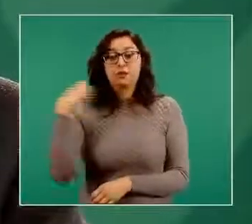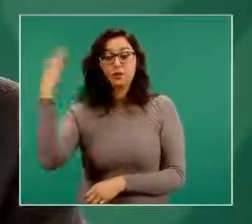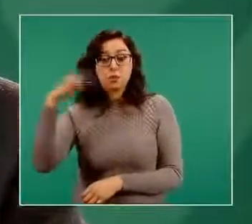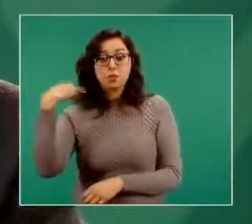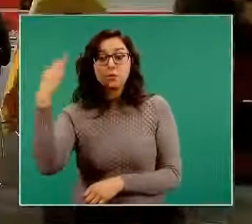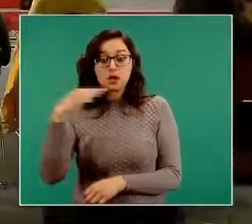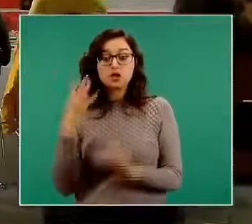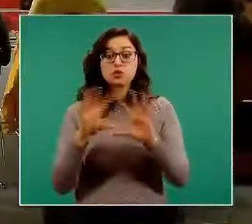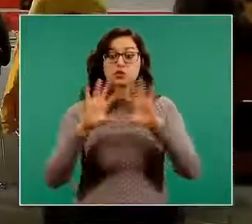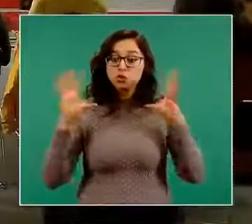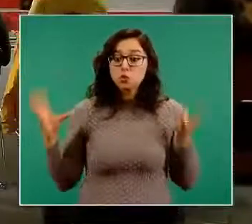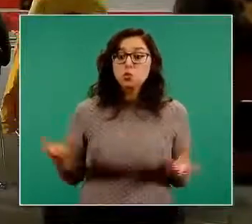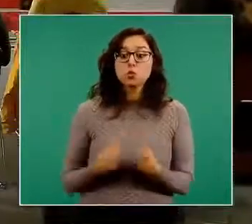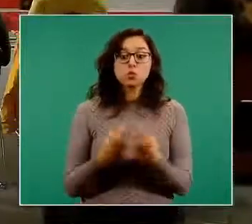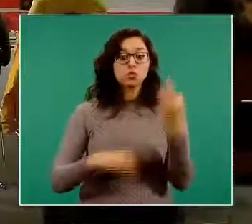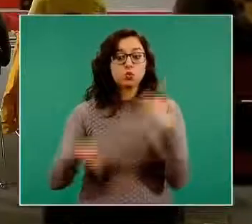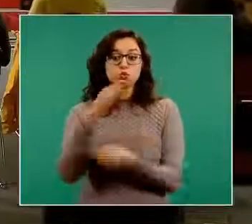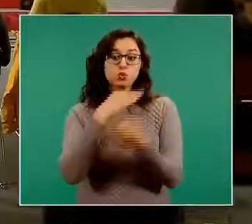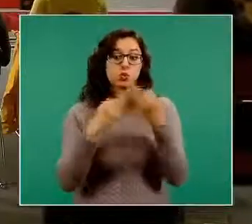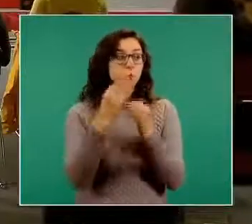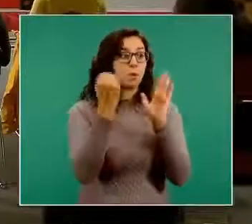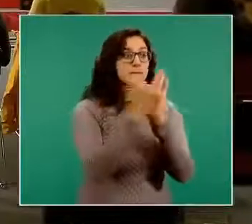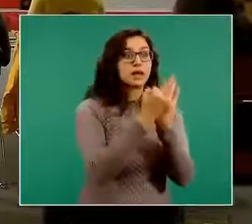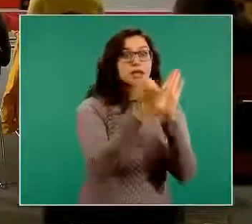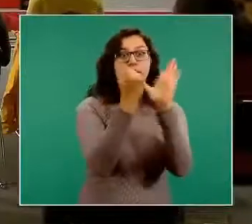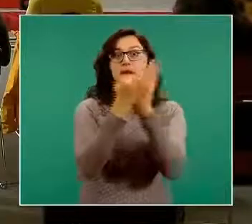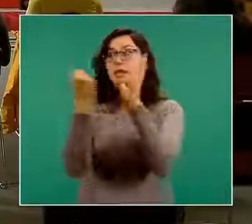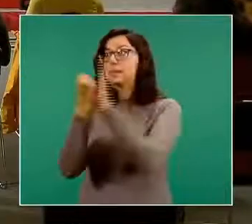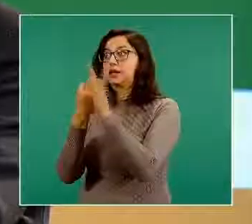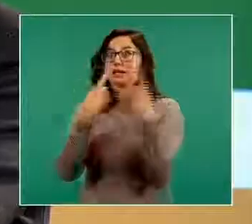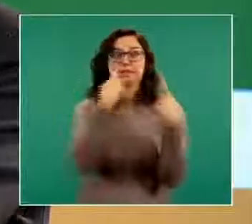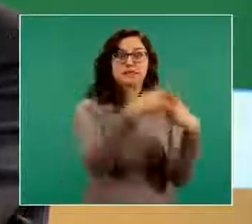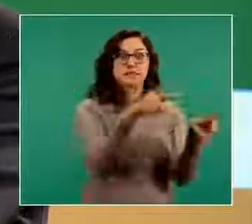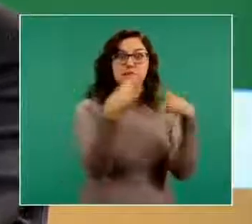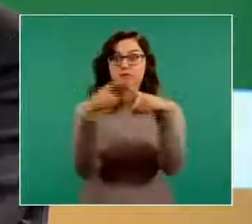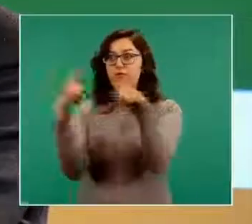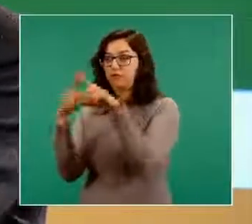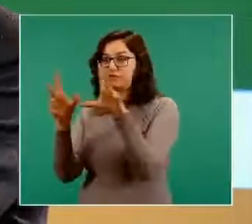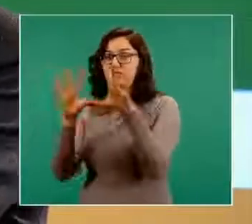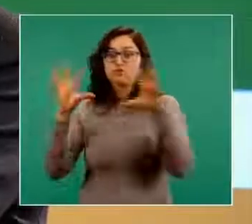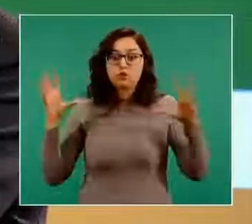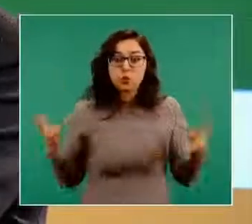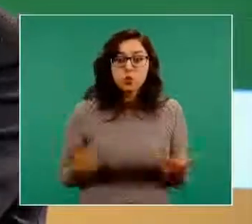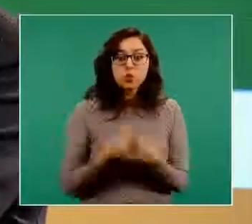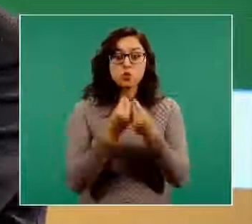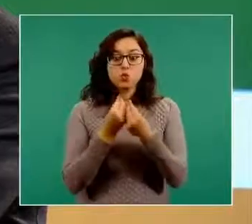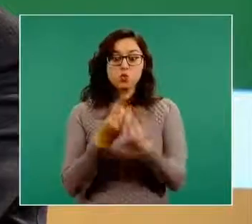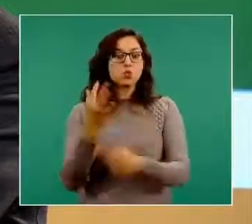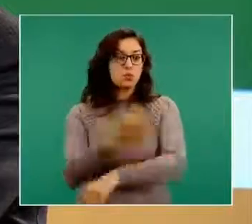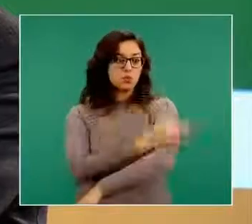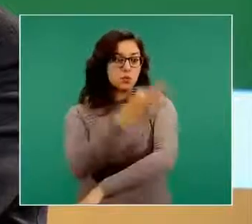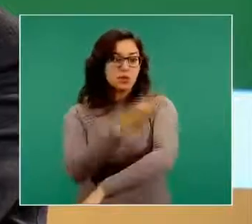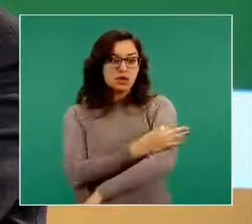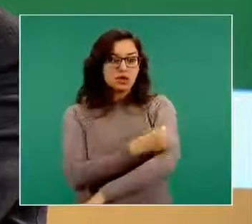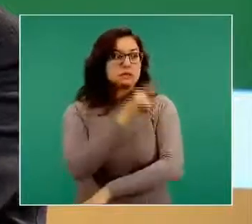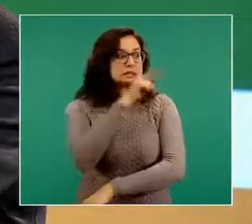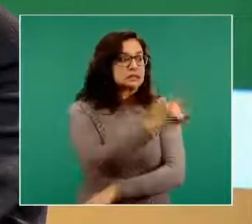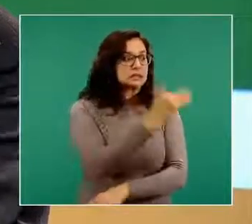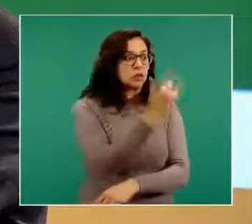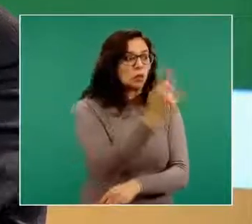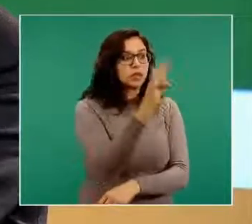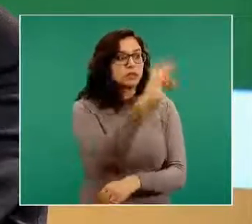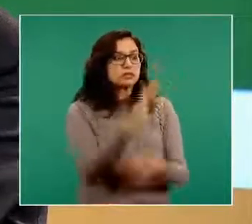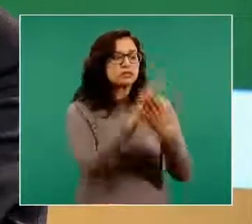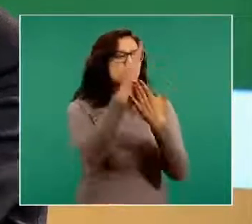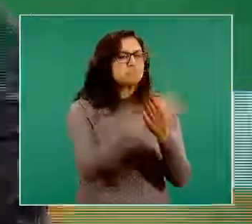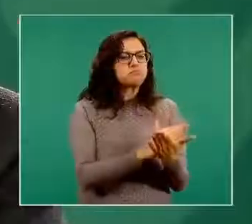del conjunto de dosis que tendremos y cómo con esto no solamente logramos subsanar este retraso o